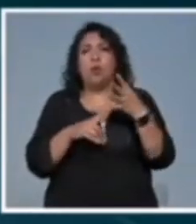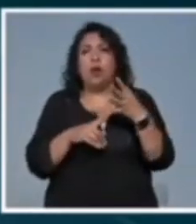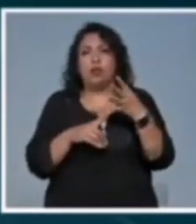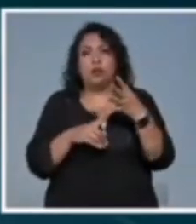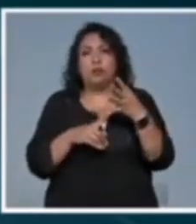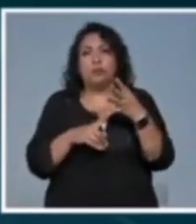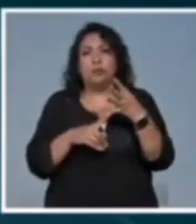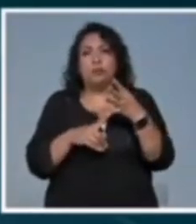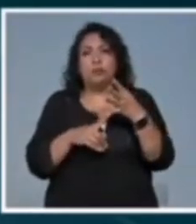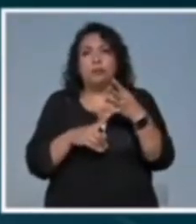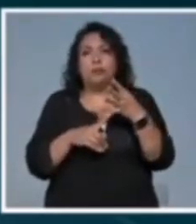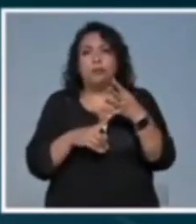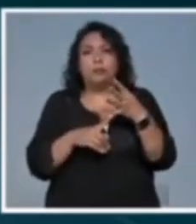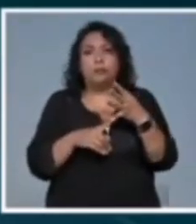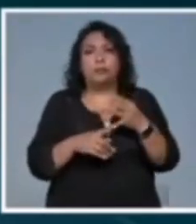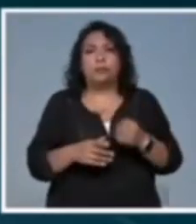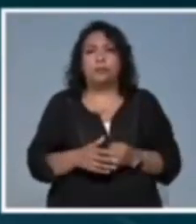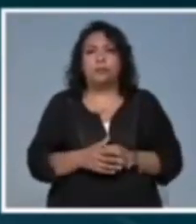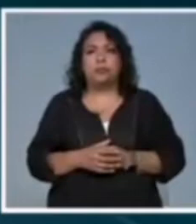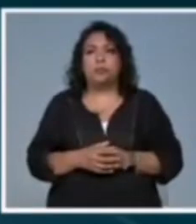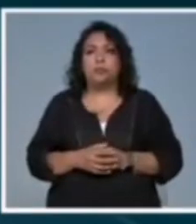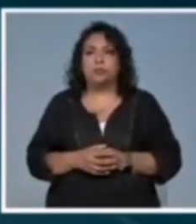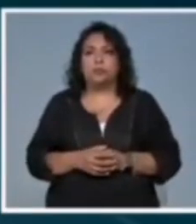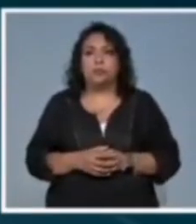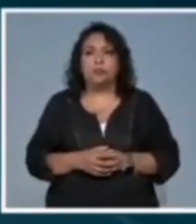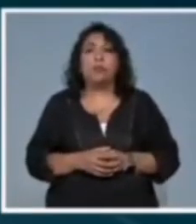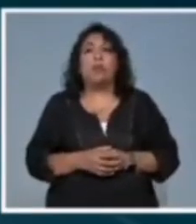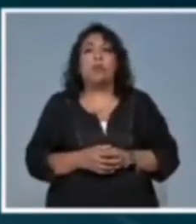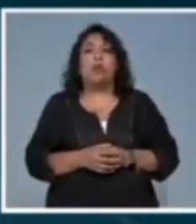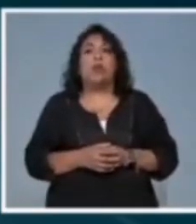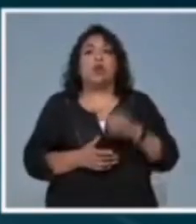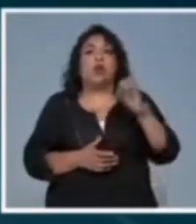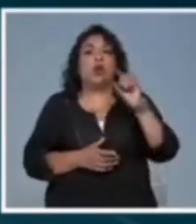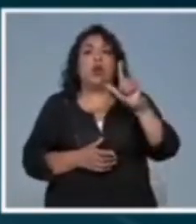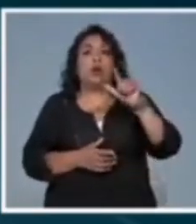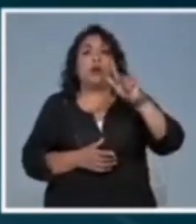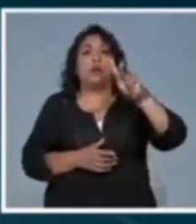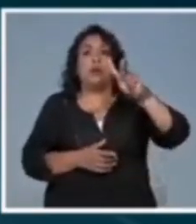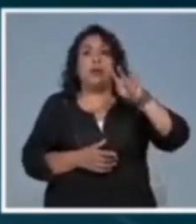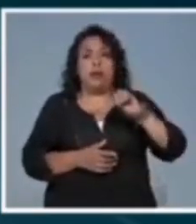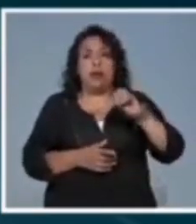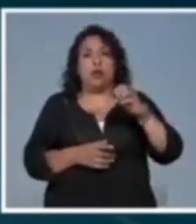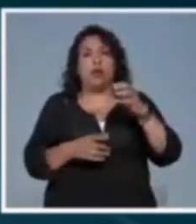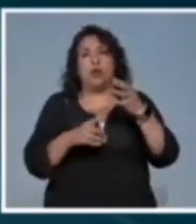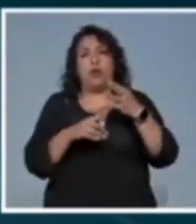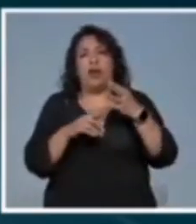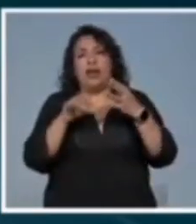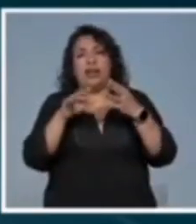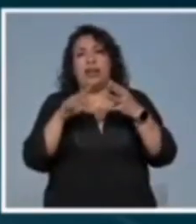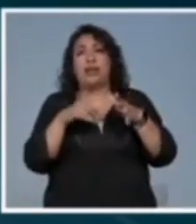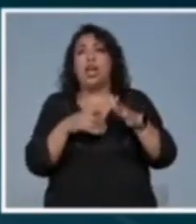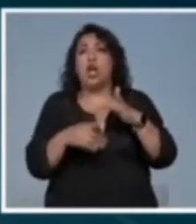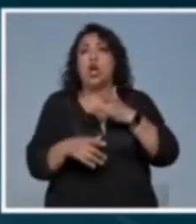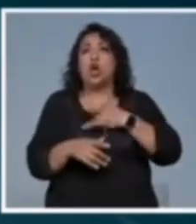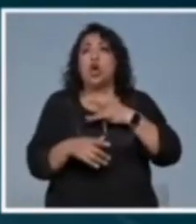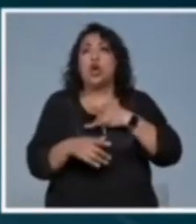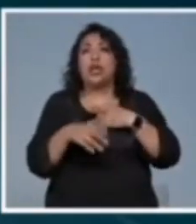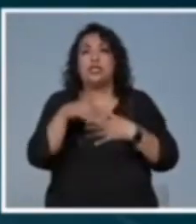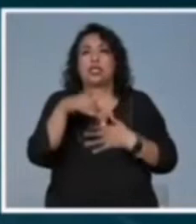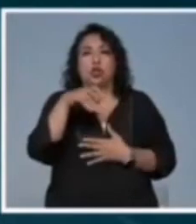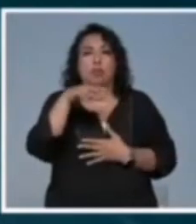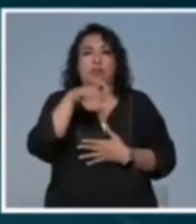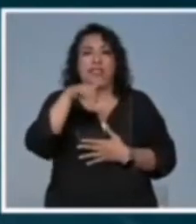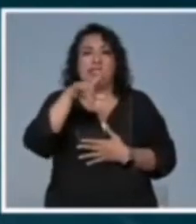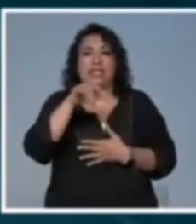me encanta. ¿Puedo jugar? No, las niñas no juegan. Oliverio y la piscina de Arcadia Palermo, Corazón de Mezquite